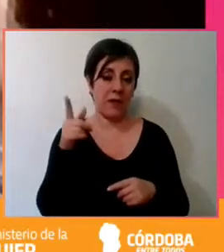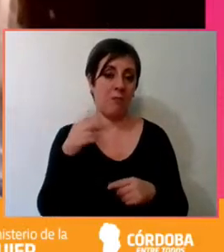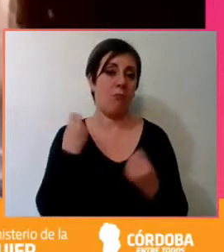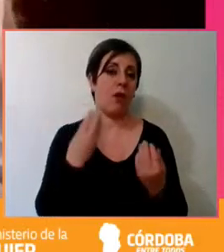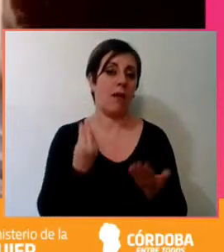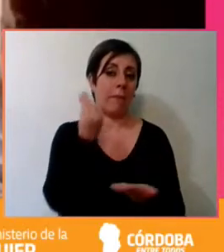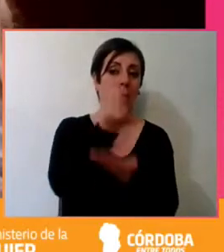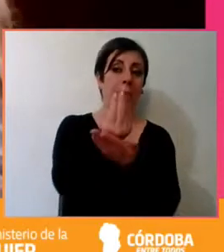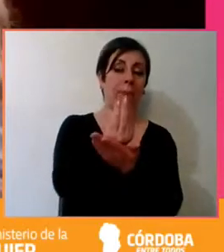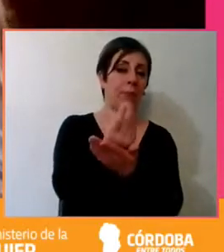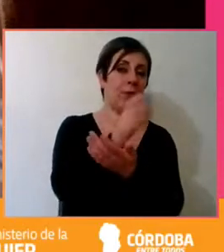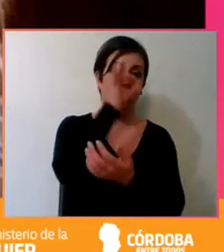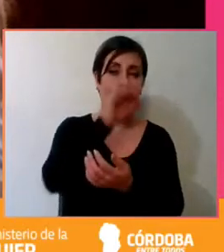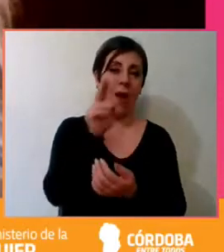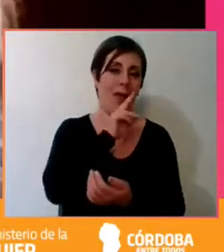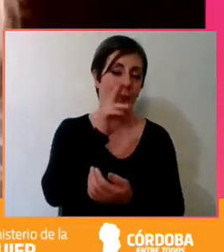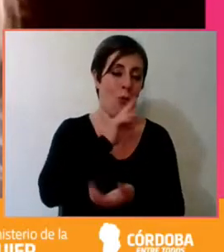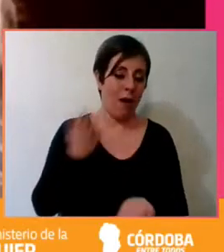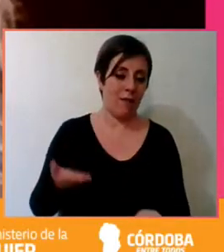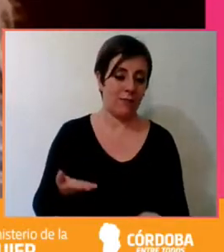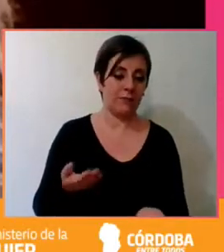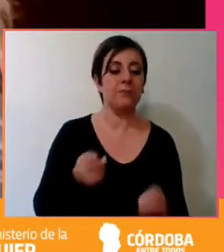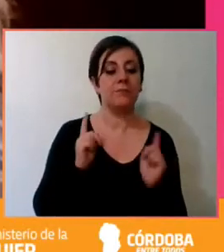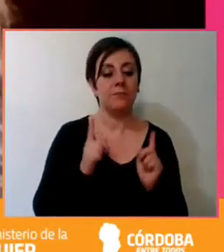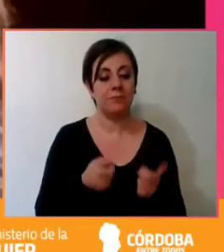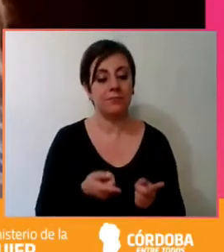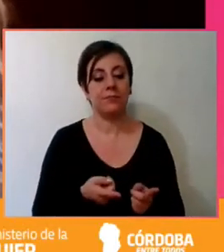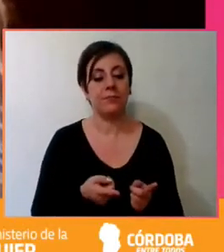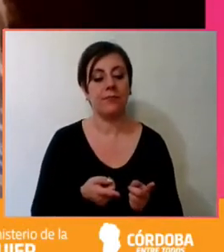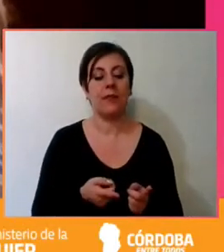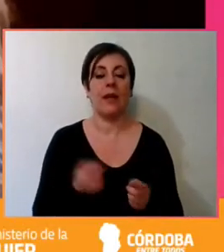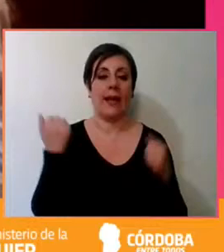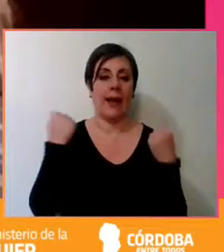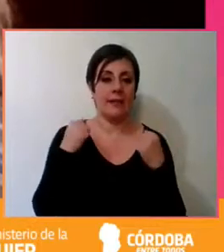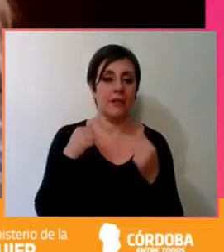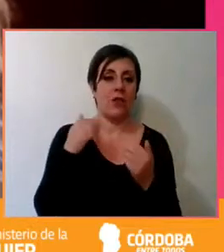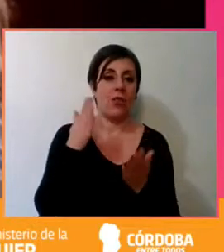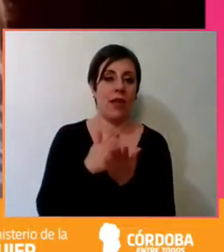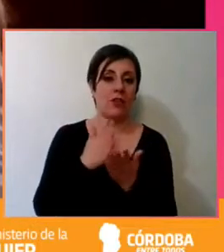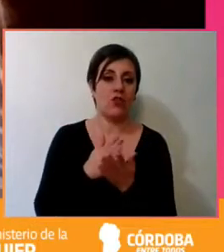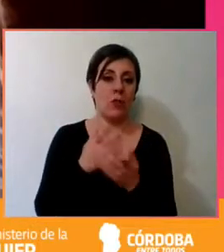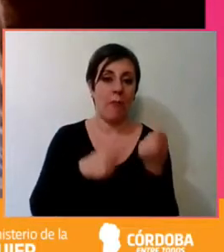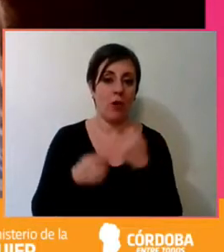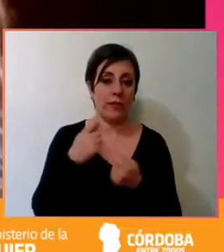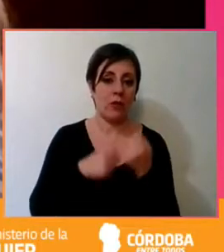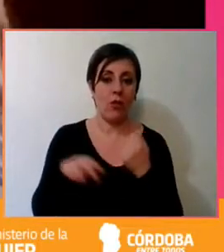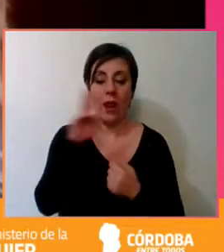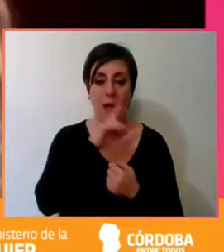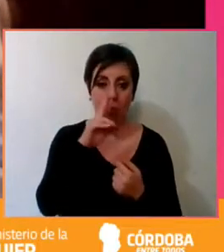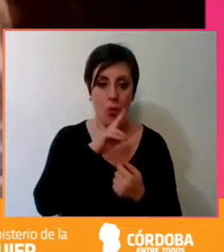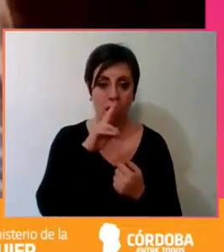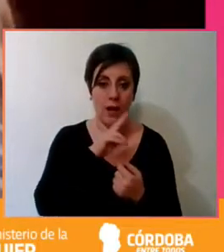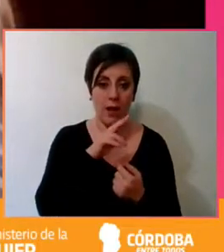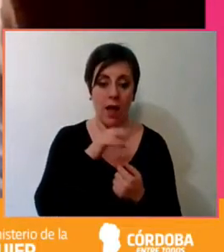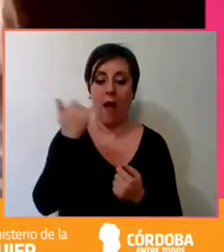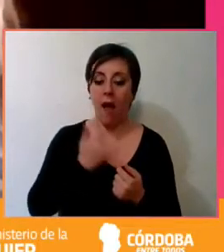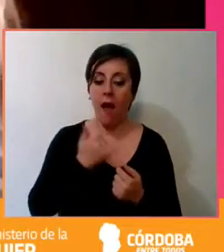representación. Asociado a este pleno ejercicio de los derechos políticos de las mujeres, que tiene